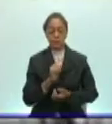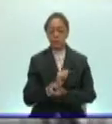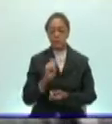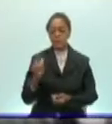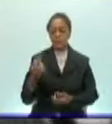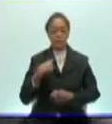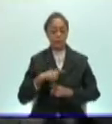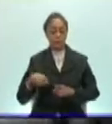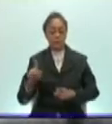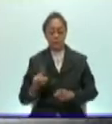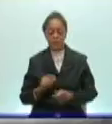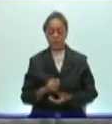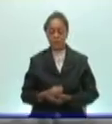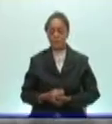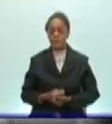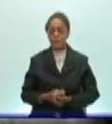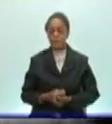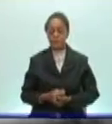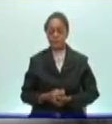nunca.